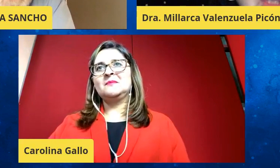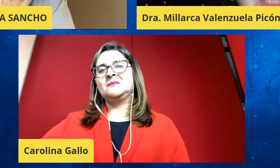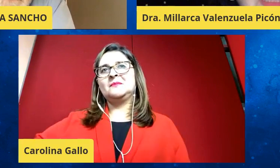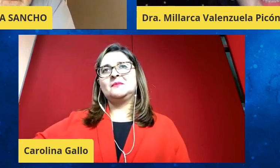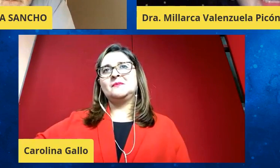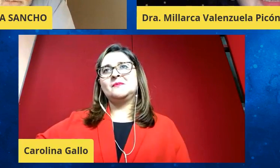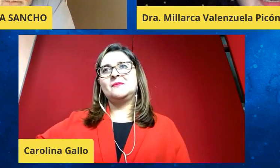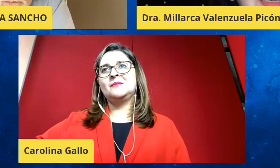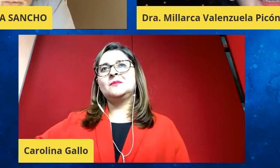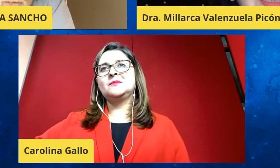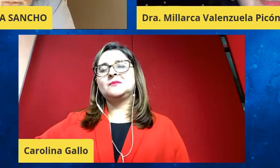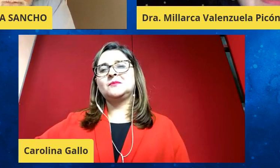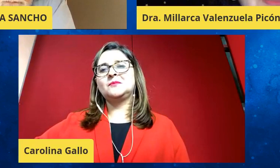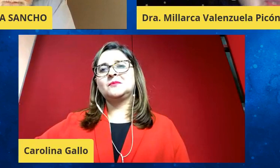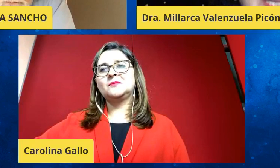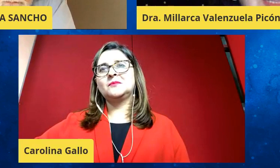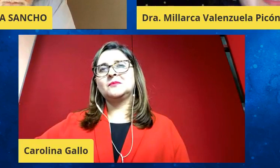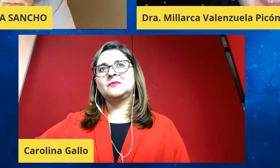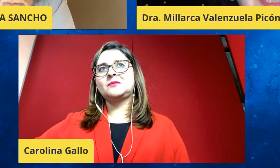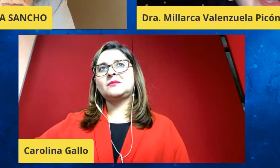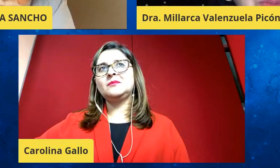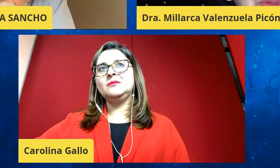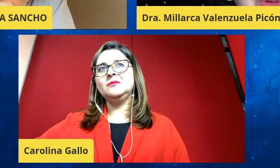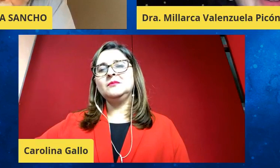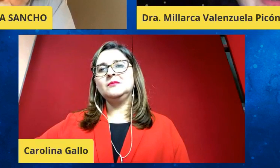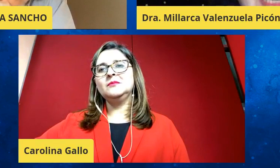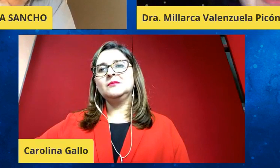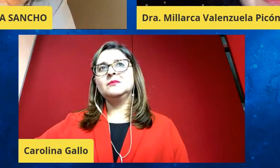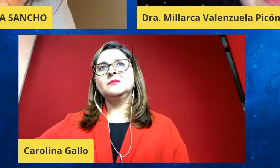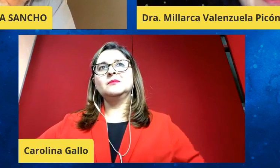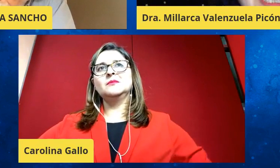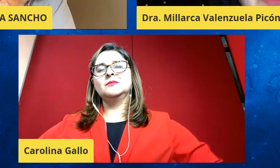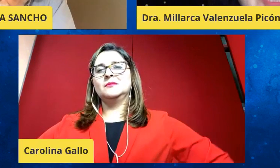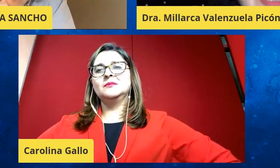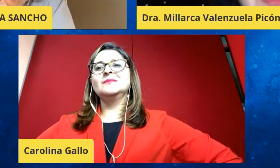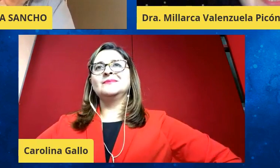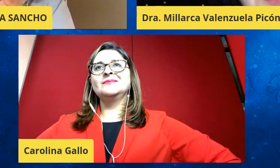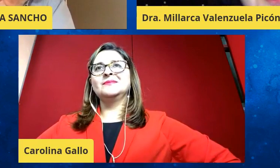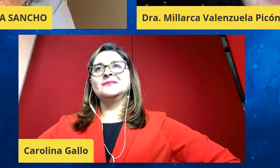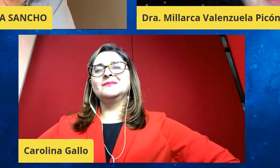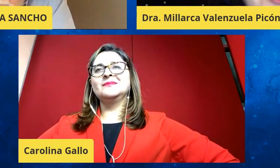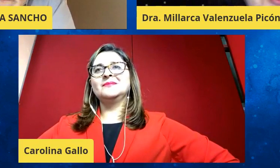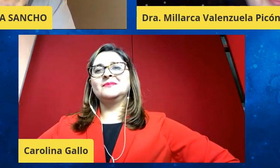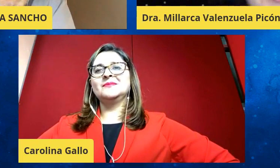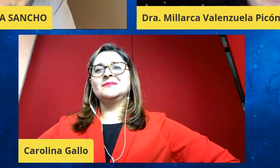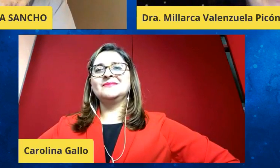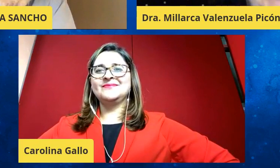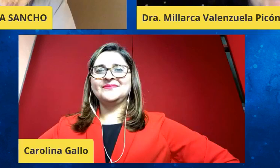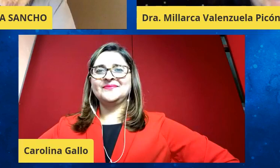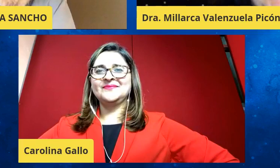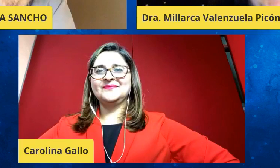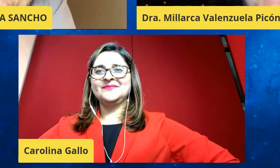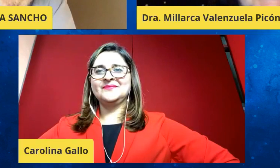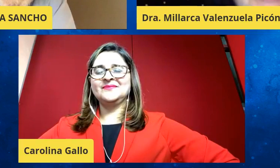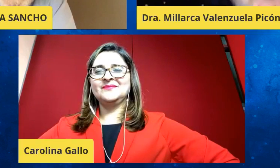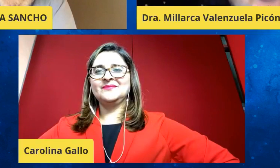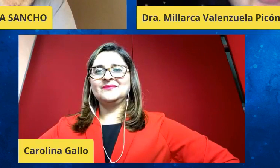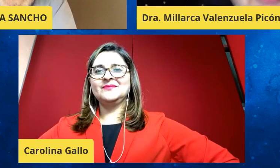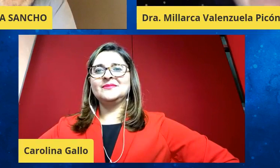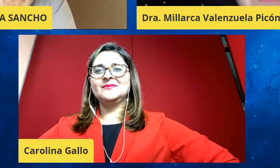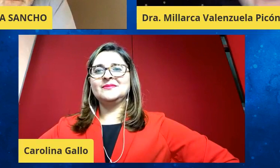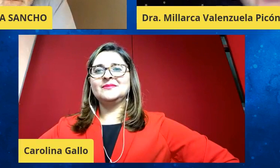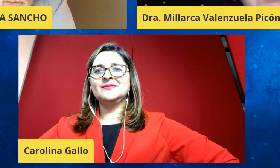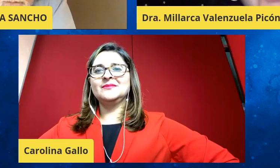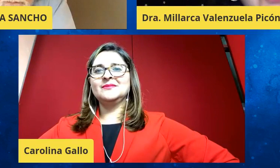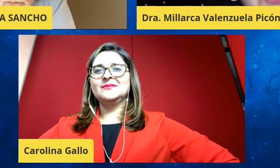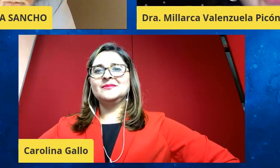que son, se podría decir, como las temáticas sexys de la geología en Chile, tienen mucho